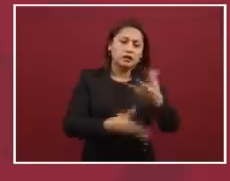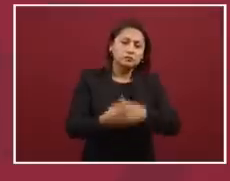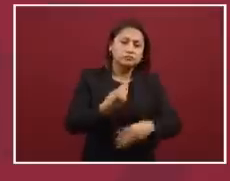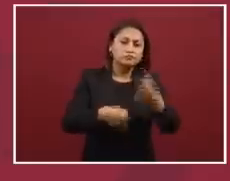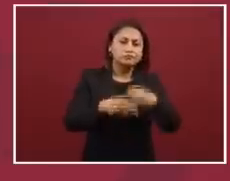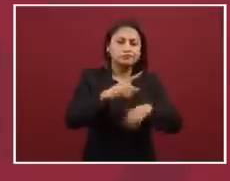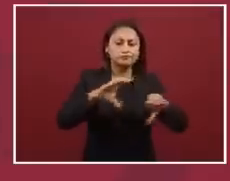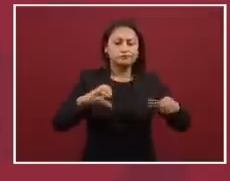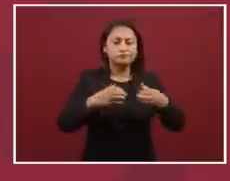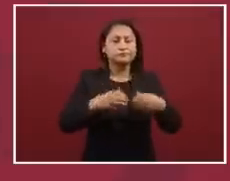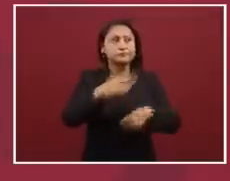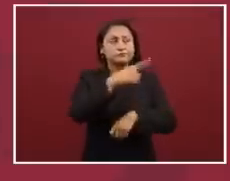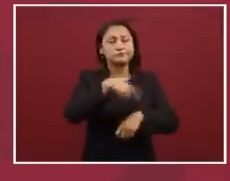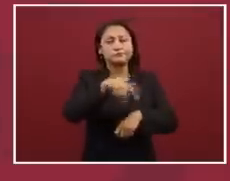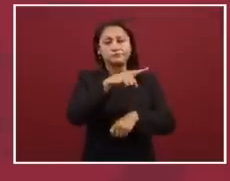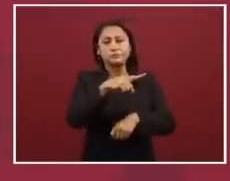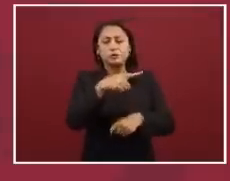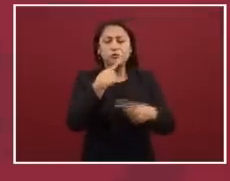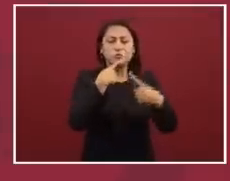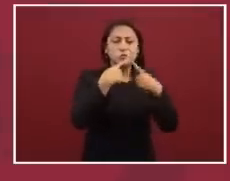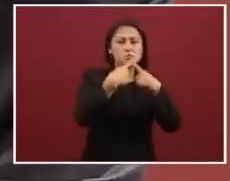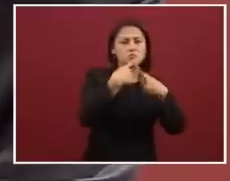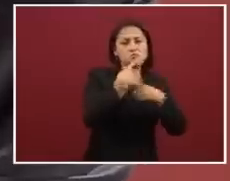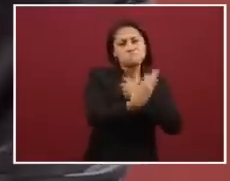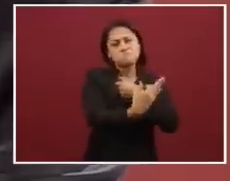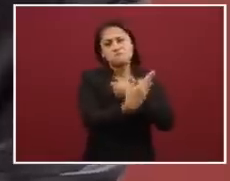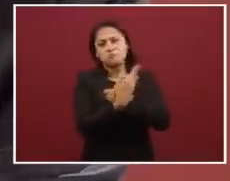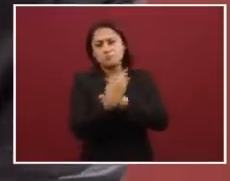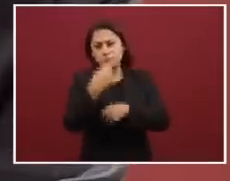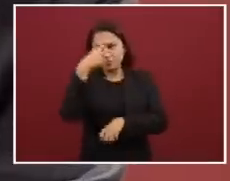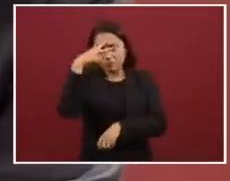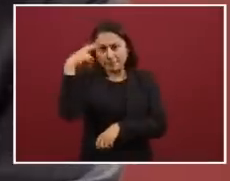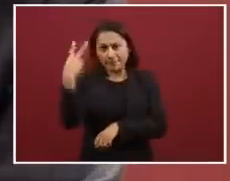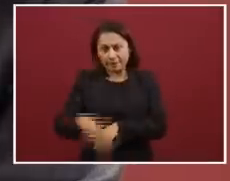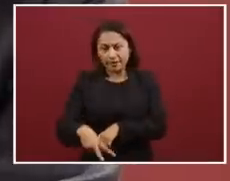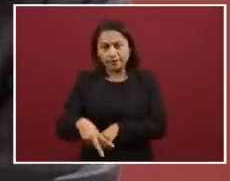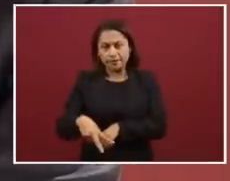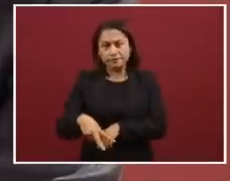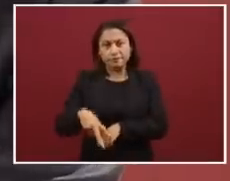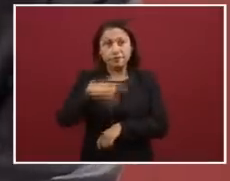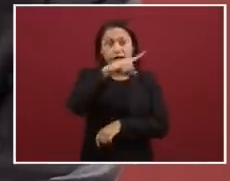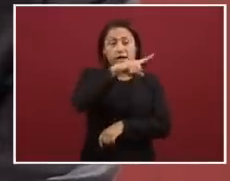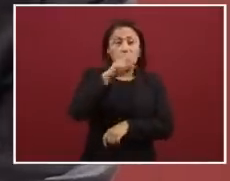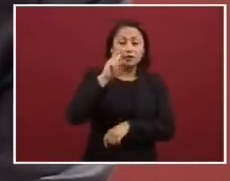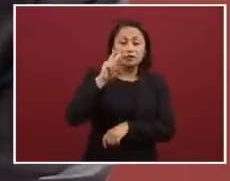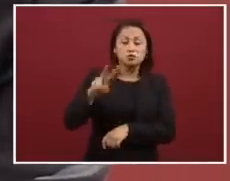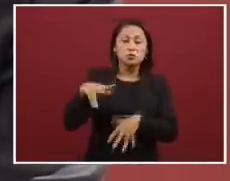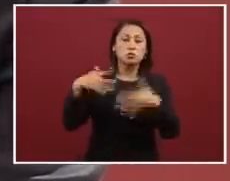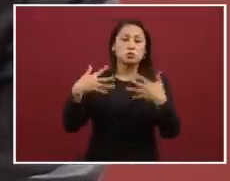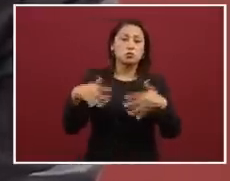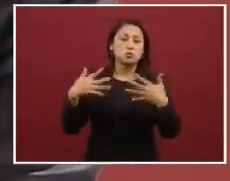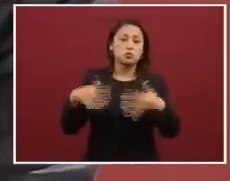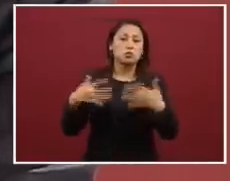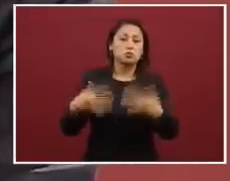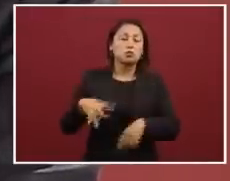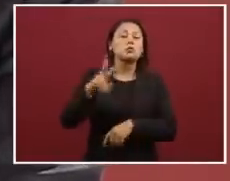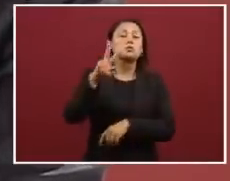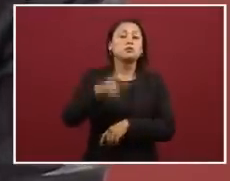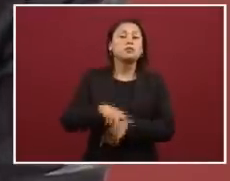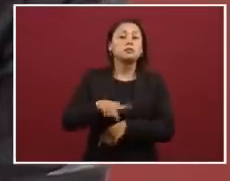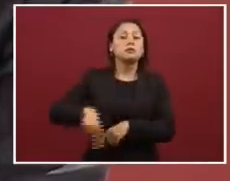apoyo a México por la labor que hicieron dirigentes